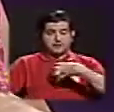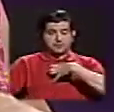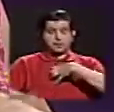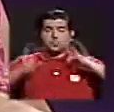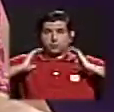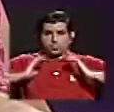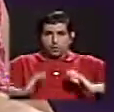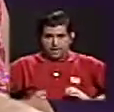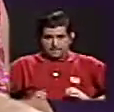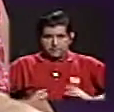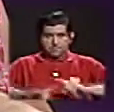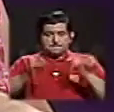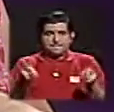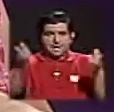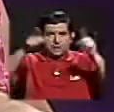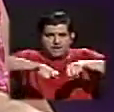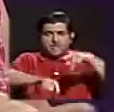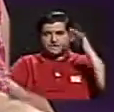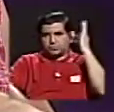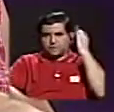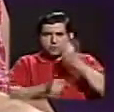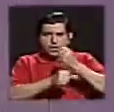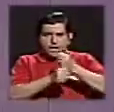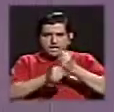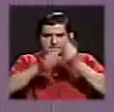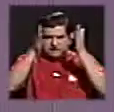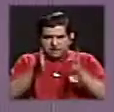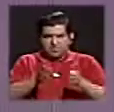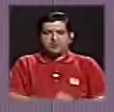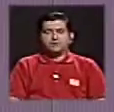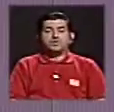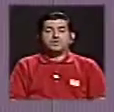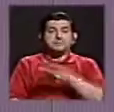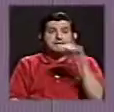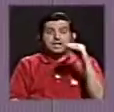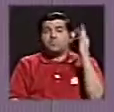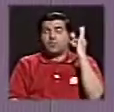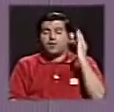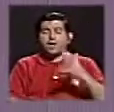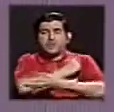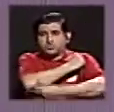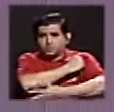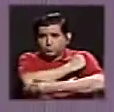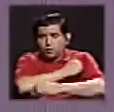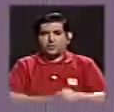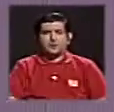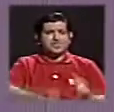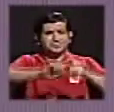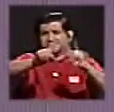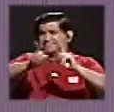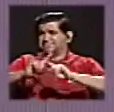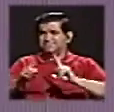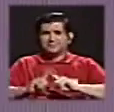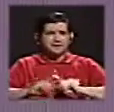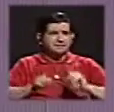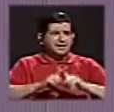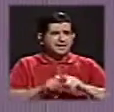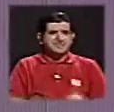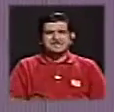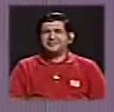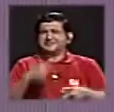propio cuerpo, sin embargo en el caso de las mujeres trabajadoras y de las mujeres pobres, tienen además una serie